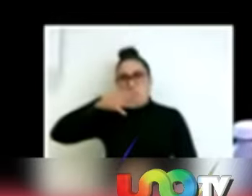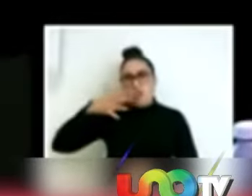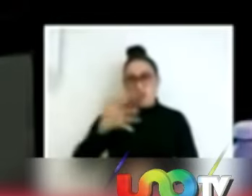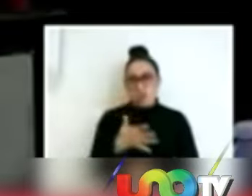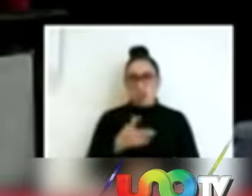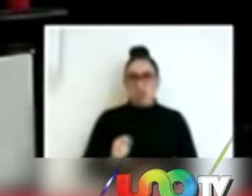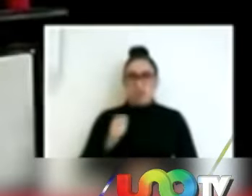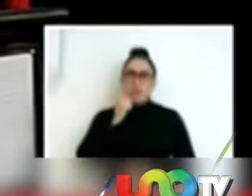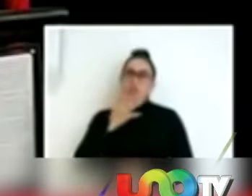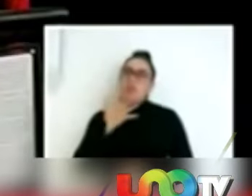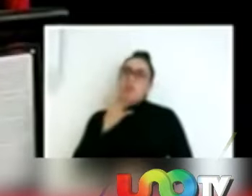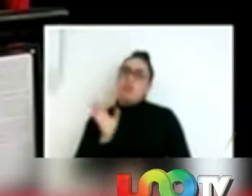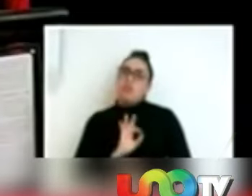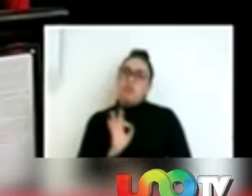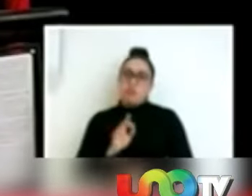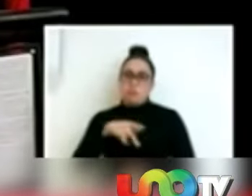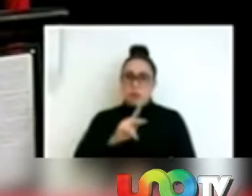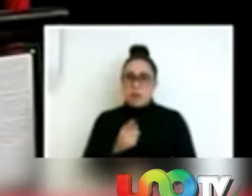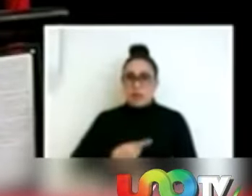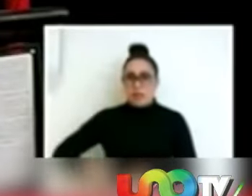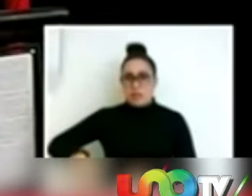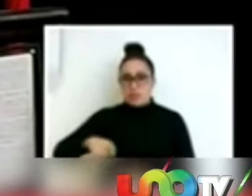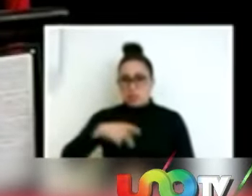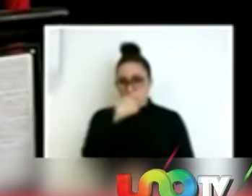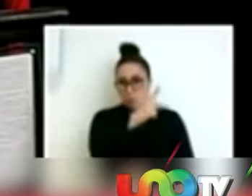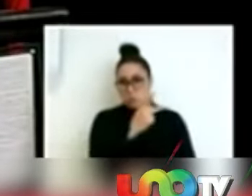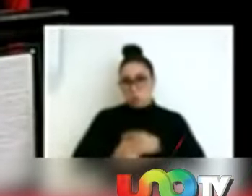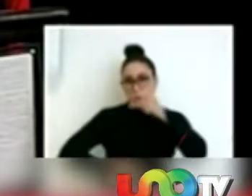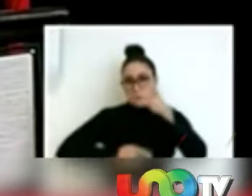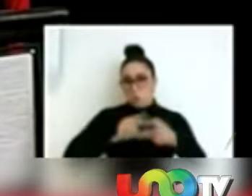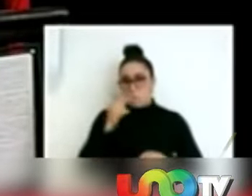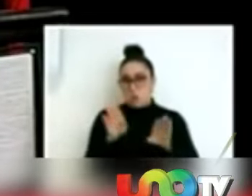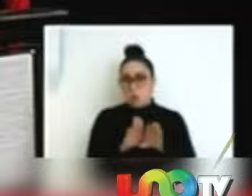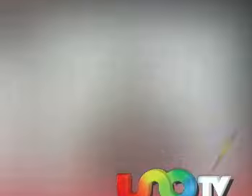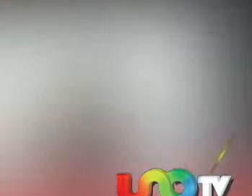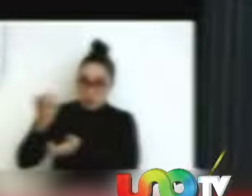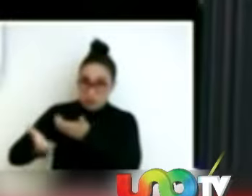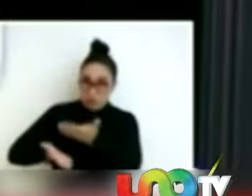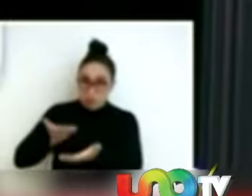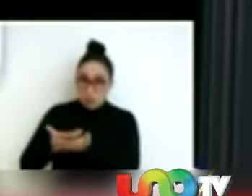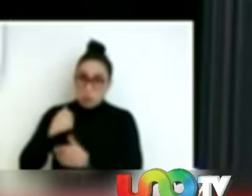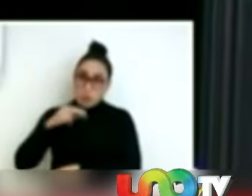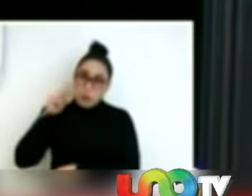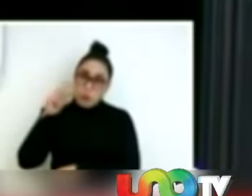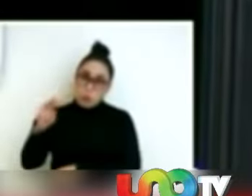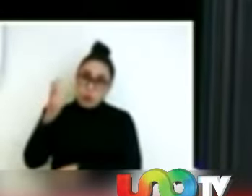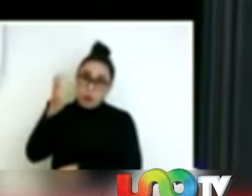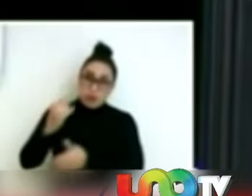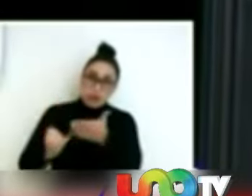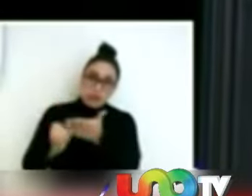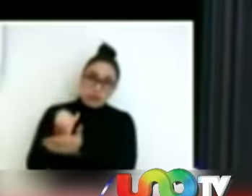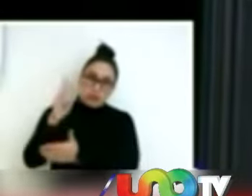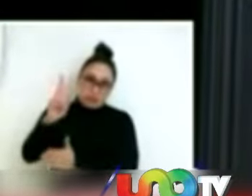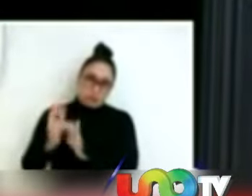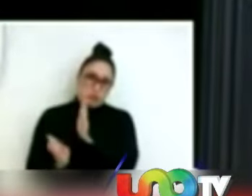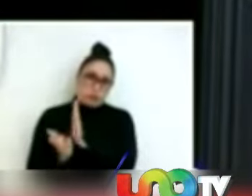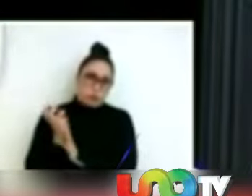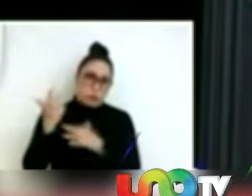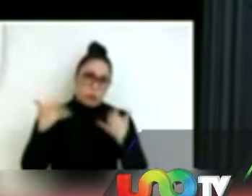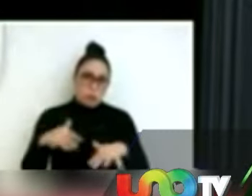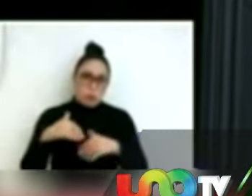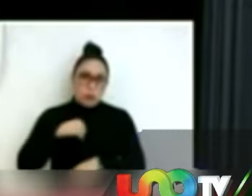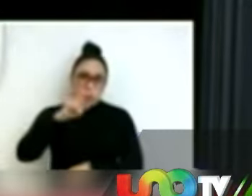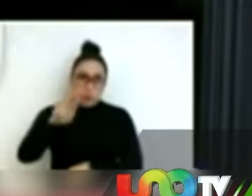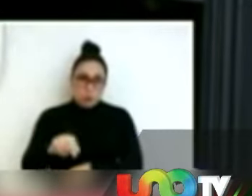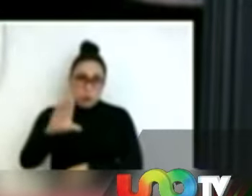desahogaron los votos particulares de los legisladores y los posicionamientos de los partidos políticos. Nunca antes en la historia de